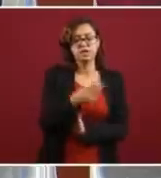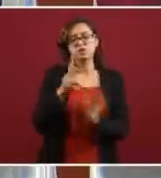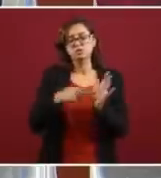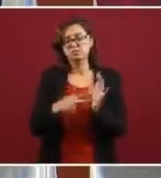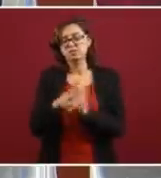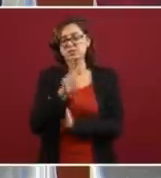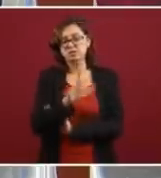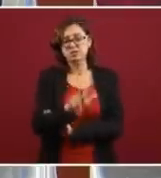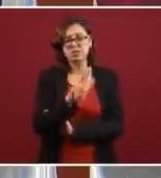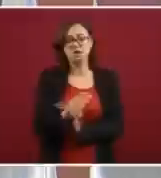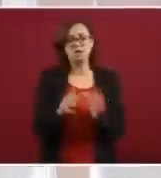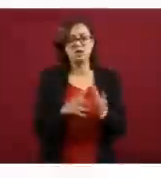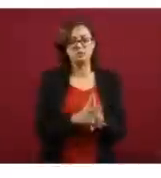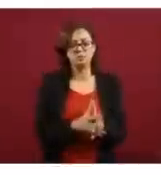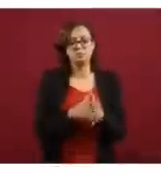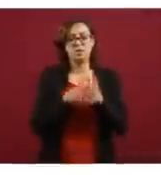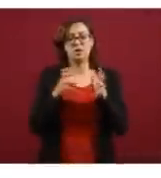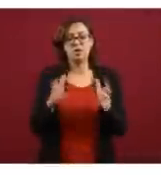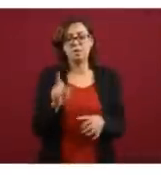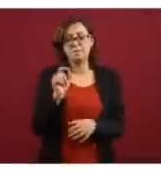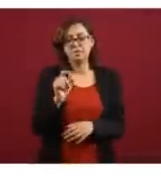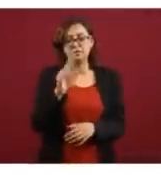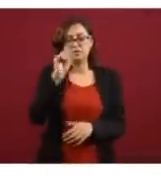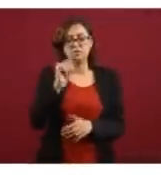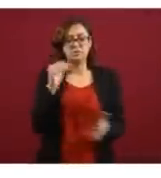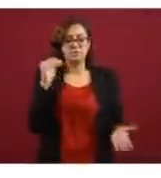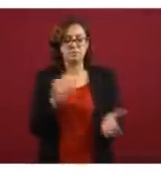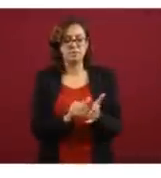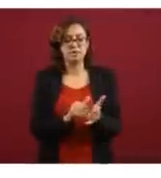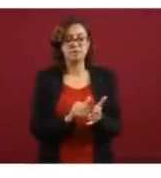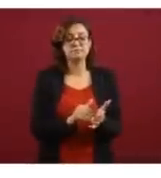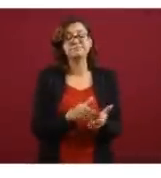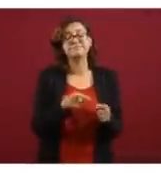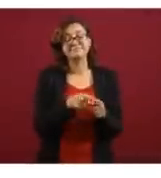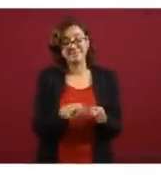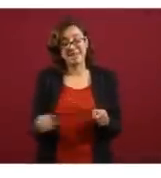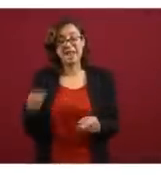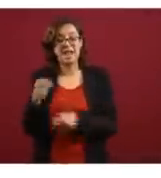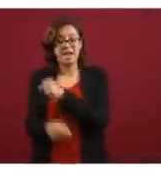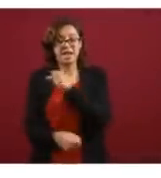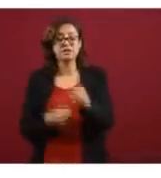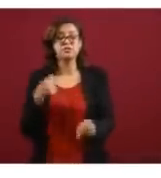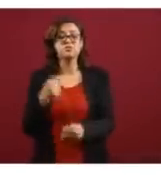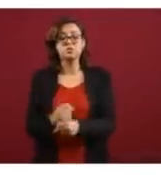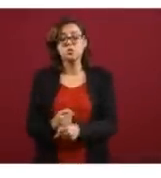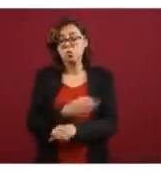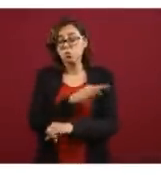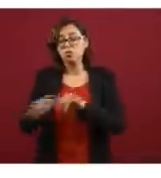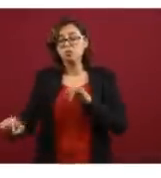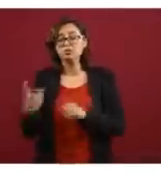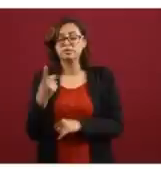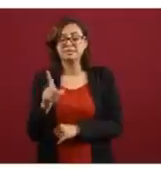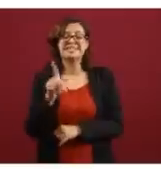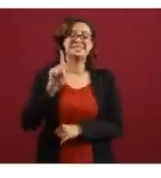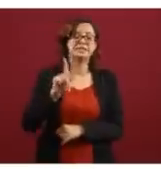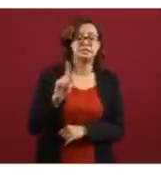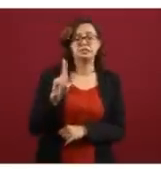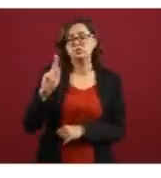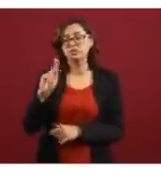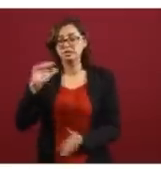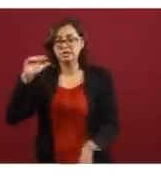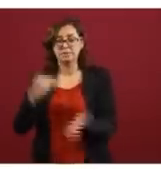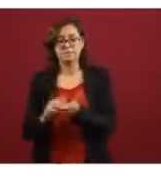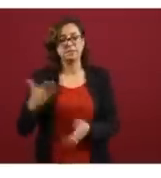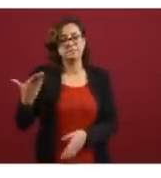en 2018 creció por encima de 29,000. Seguramente este año estaremos cerrando entre 70 u 80